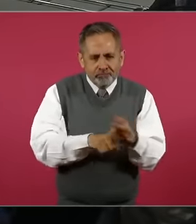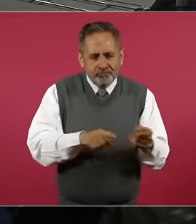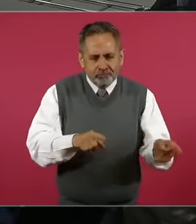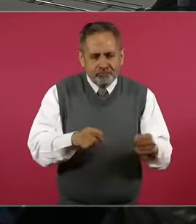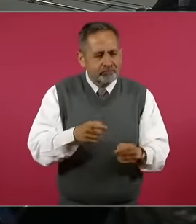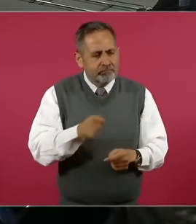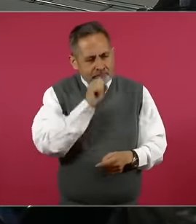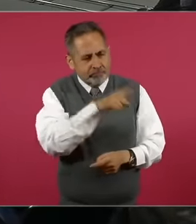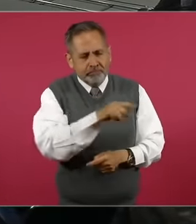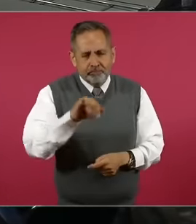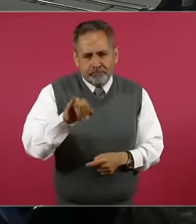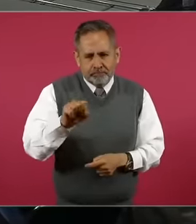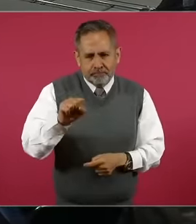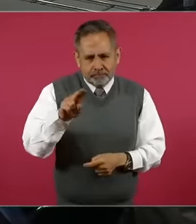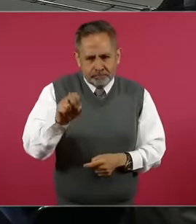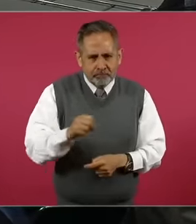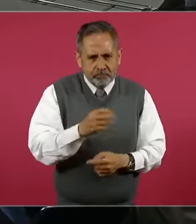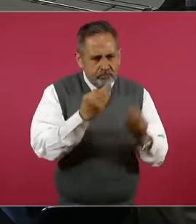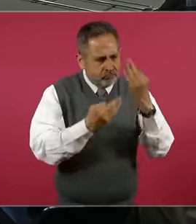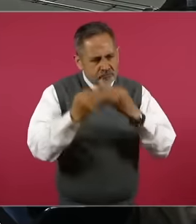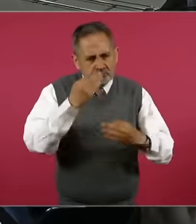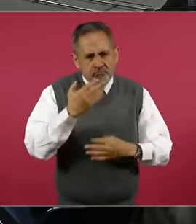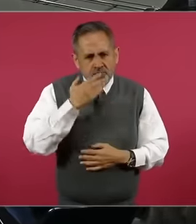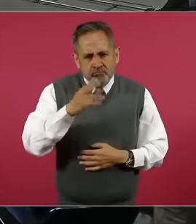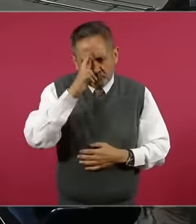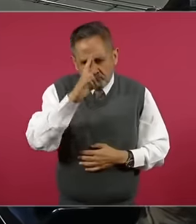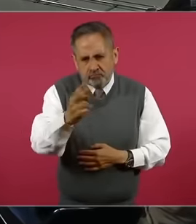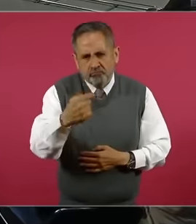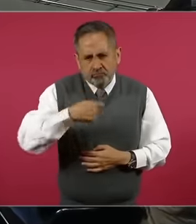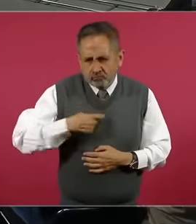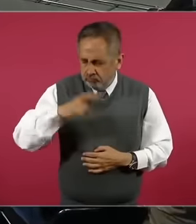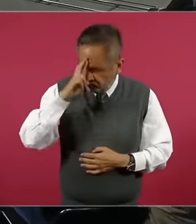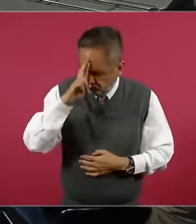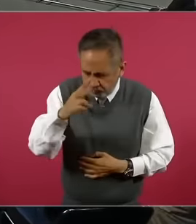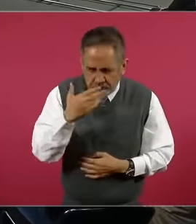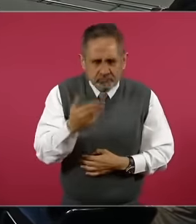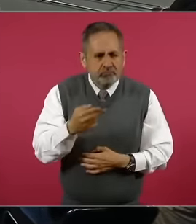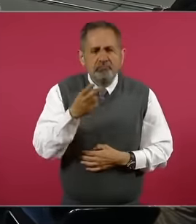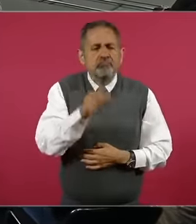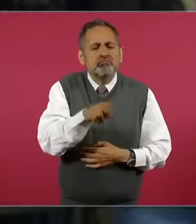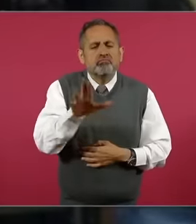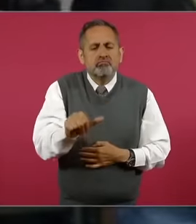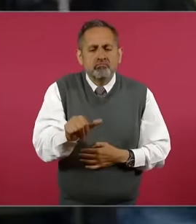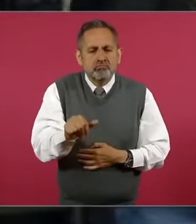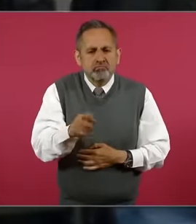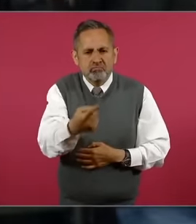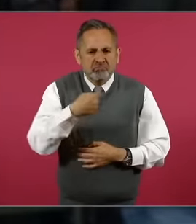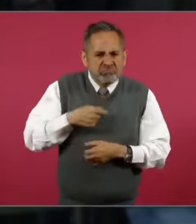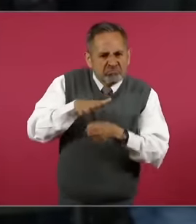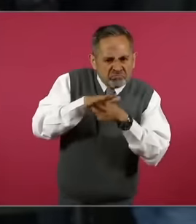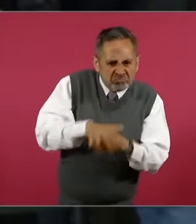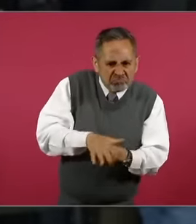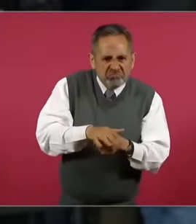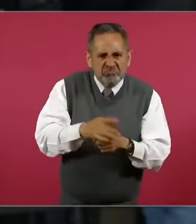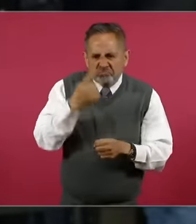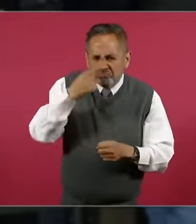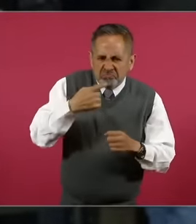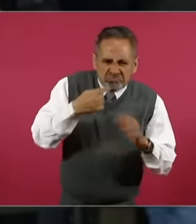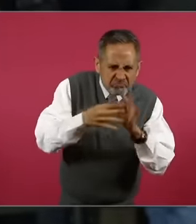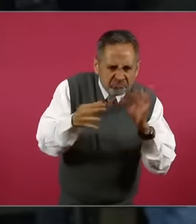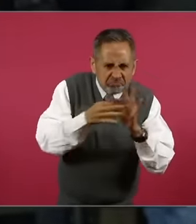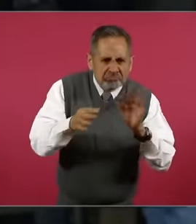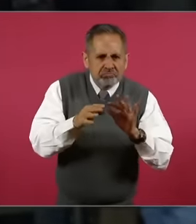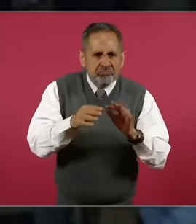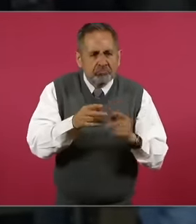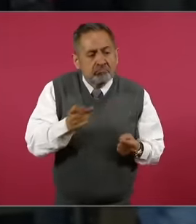Jesús, un trato realmente respetuoso y nunca, nunca fuimos presionados para hacer algún tipo